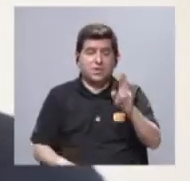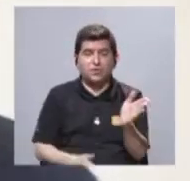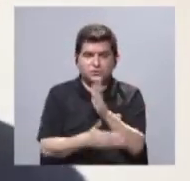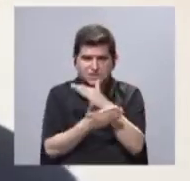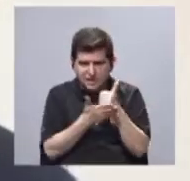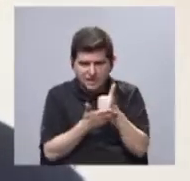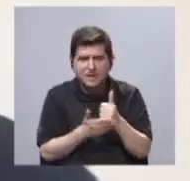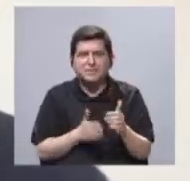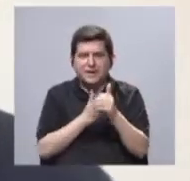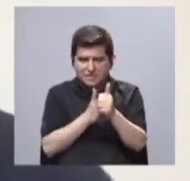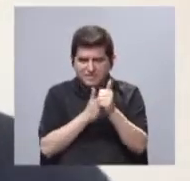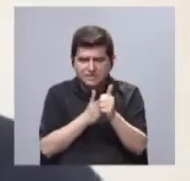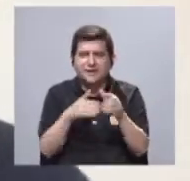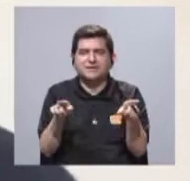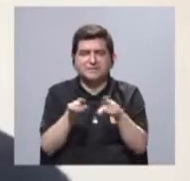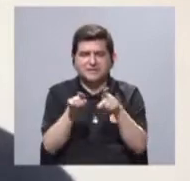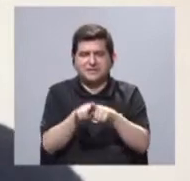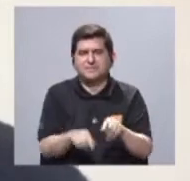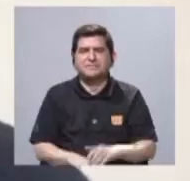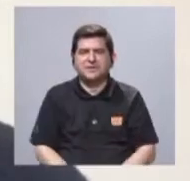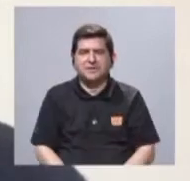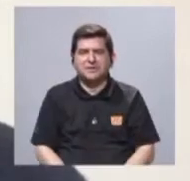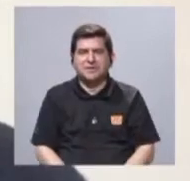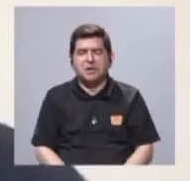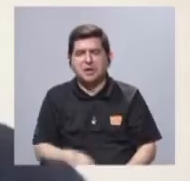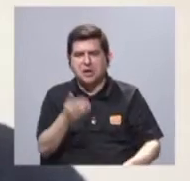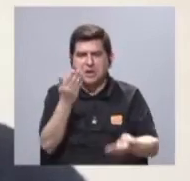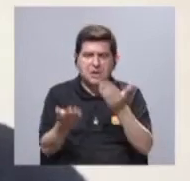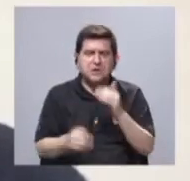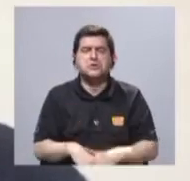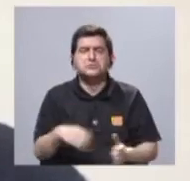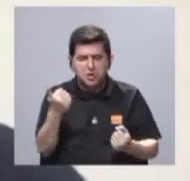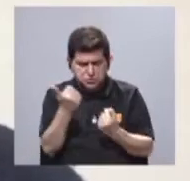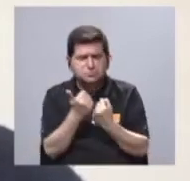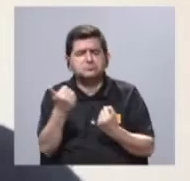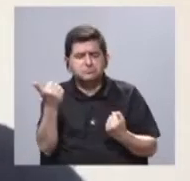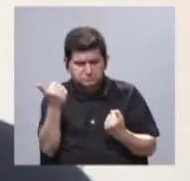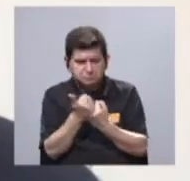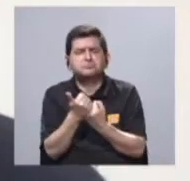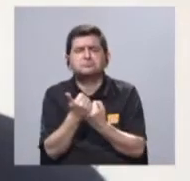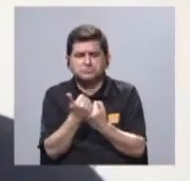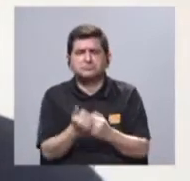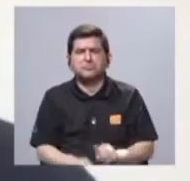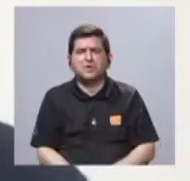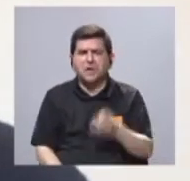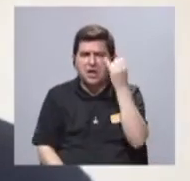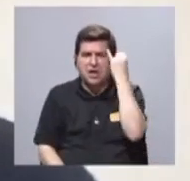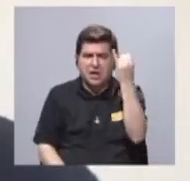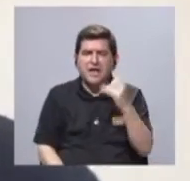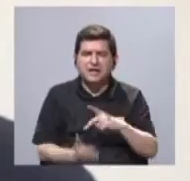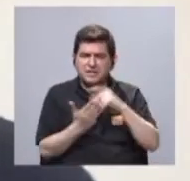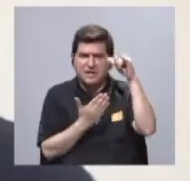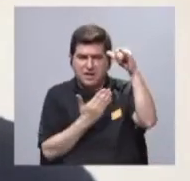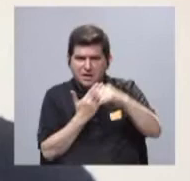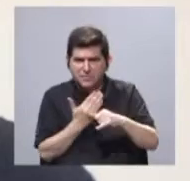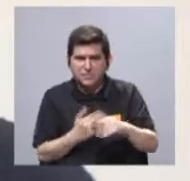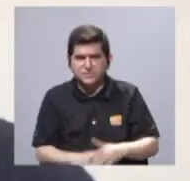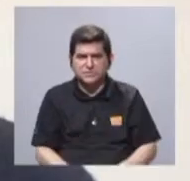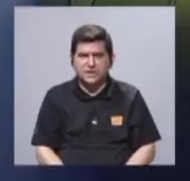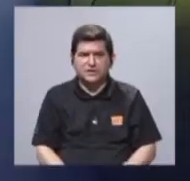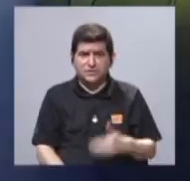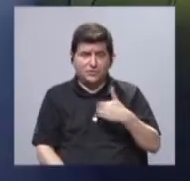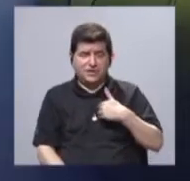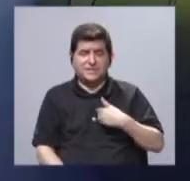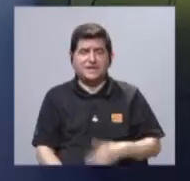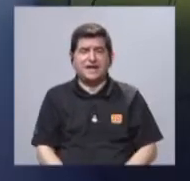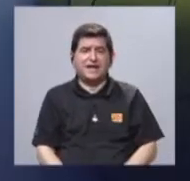Costa Rica una parte de la dirigencia se manifiestan su apoyo por el